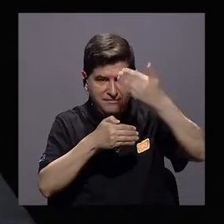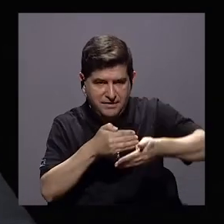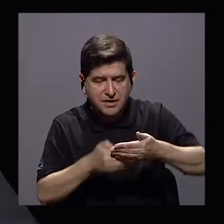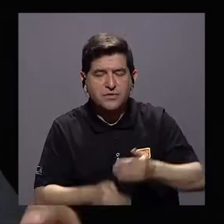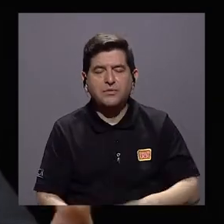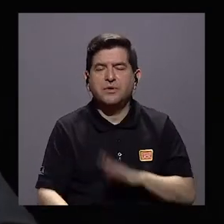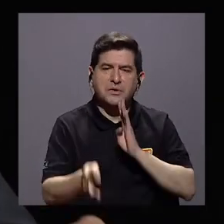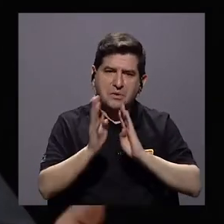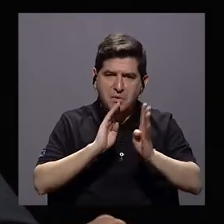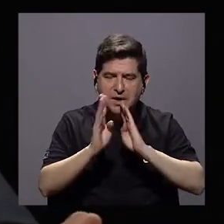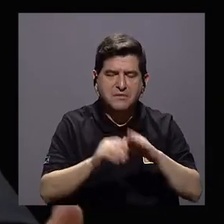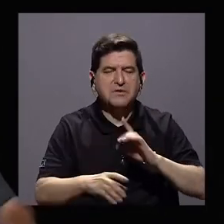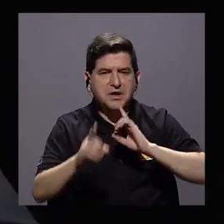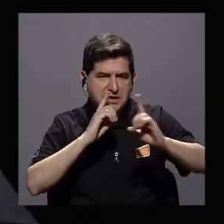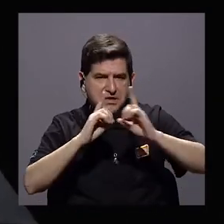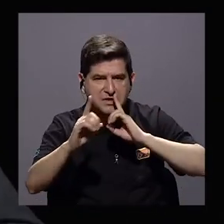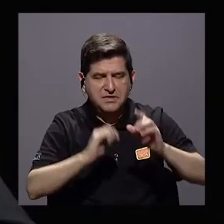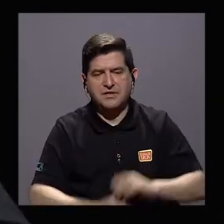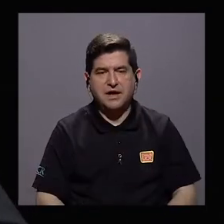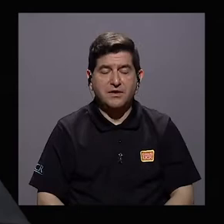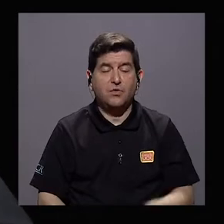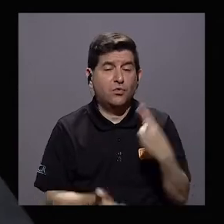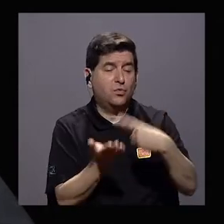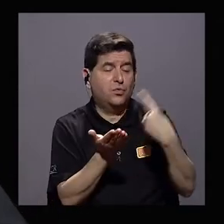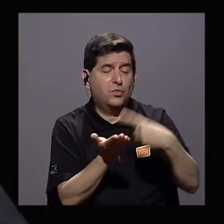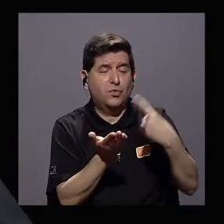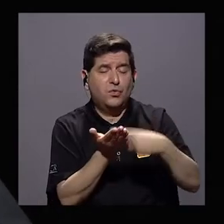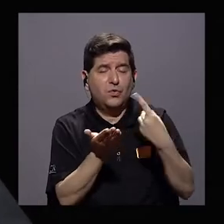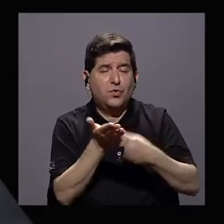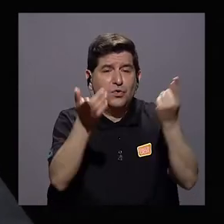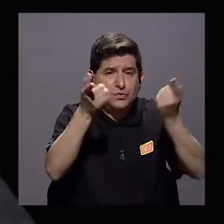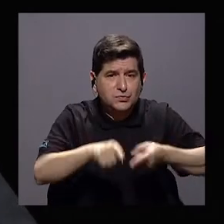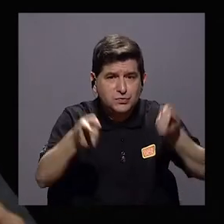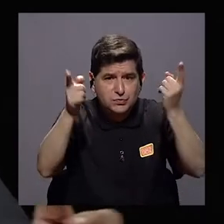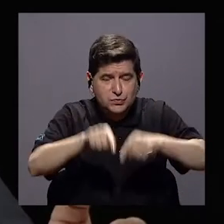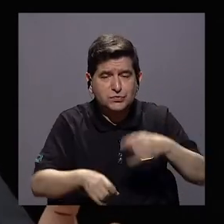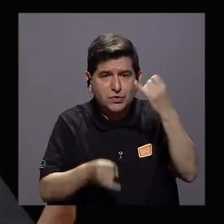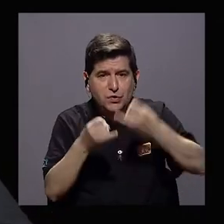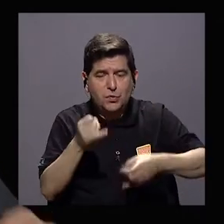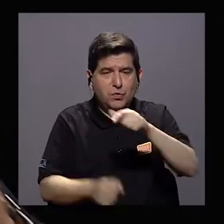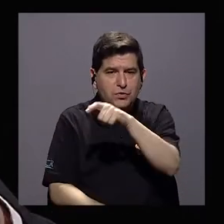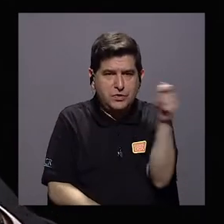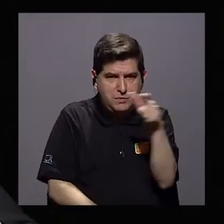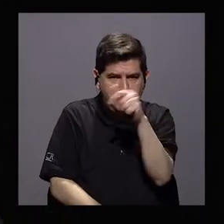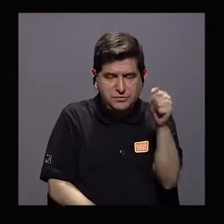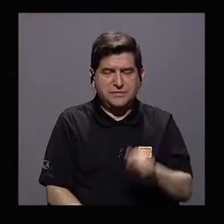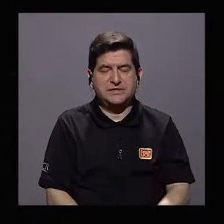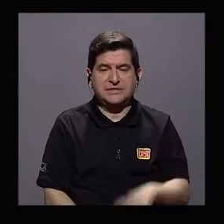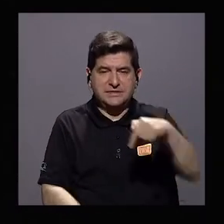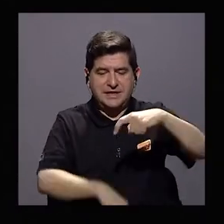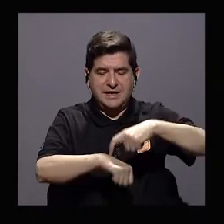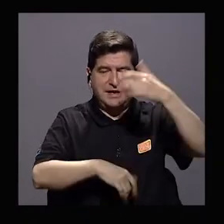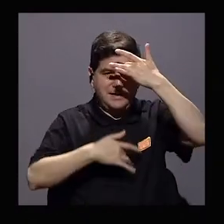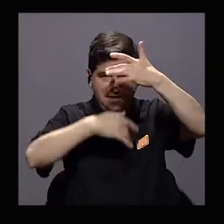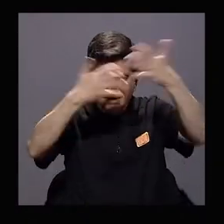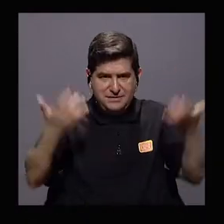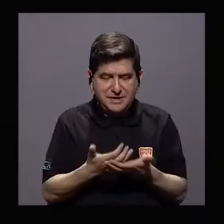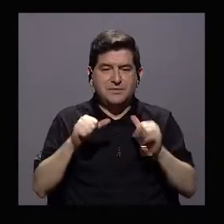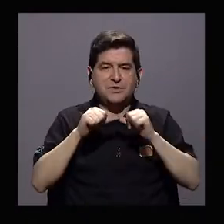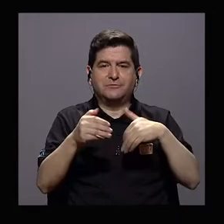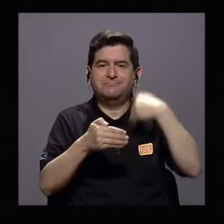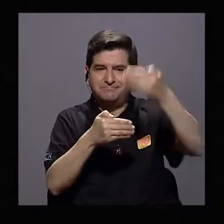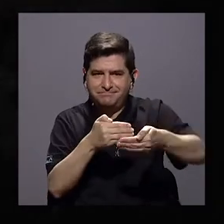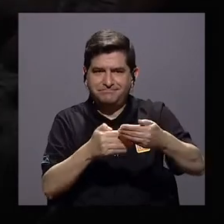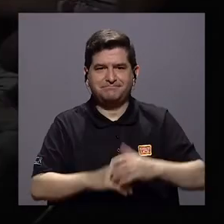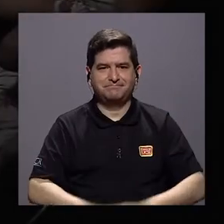vamos a ir conversando y dialogando en torno al gran debate que se ha venido dando en estos últimos meses que estamos en pandemia. Quédese con nosotros, ya